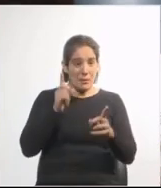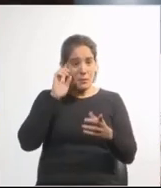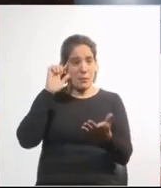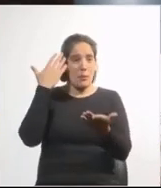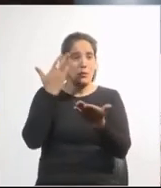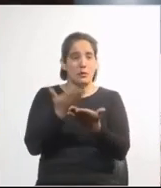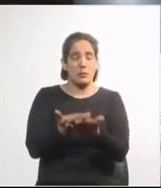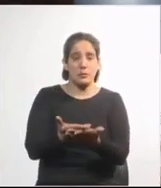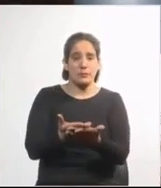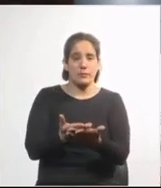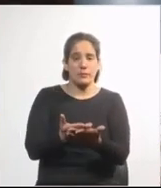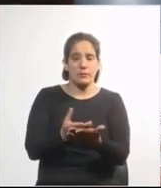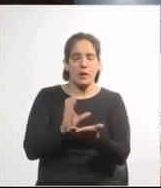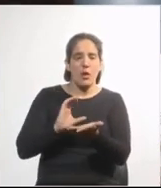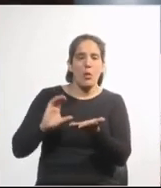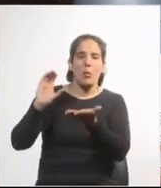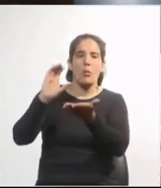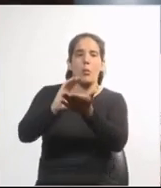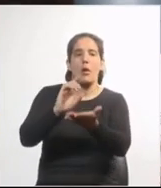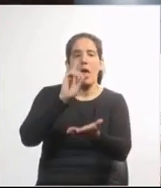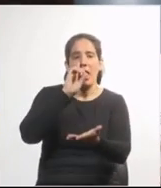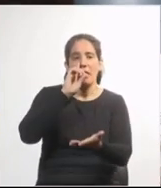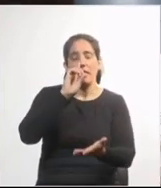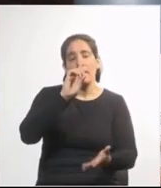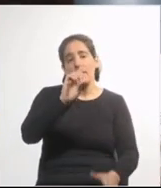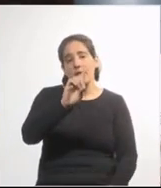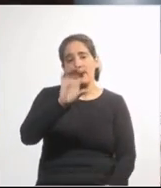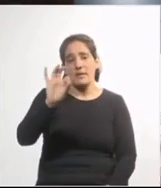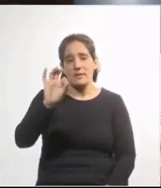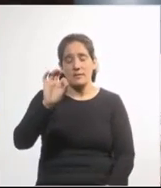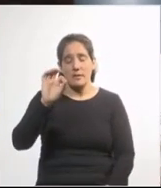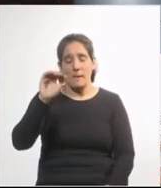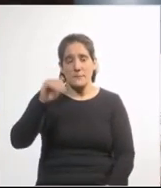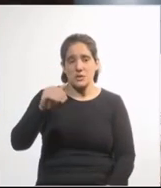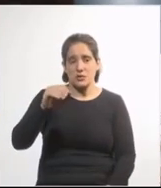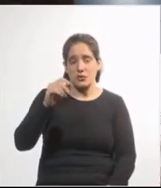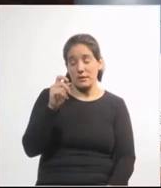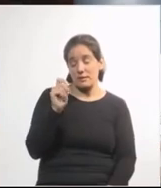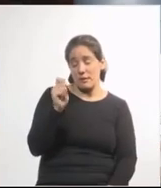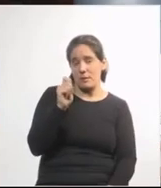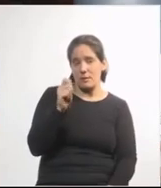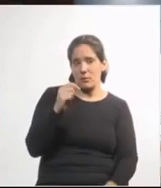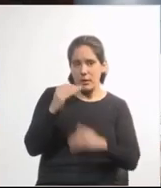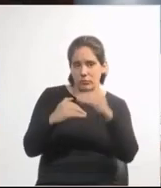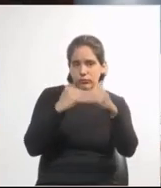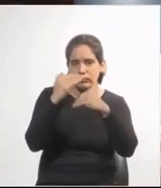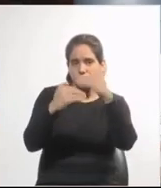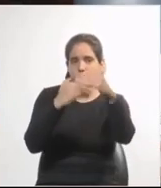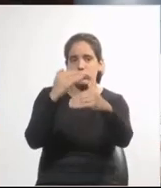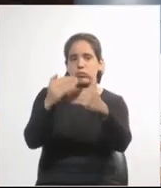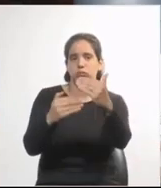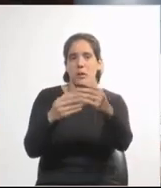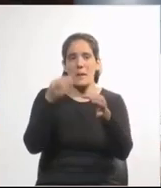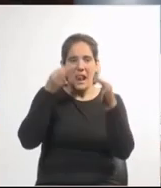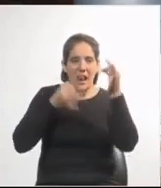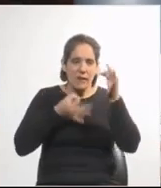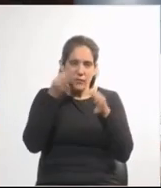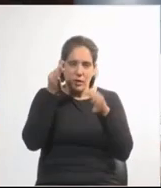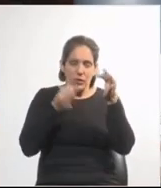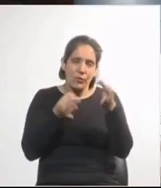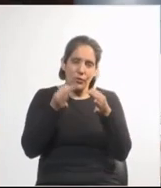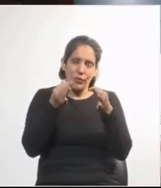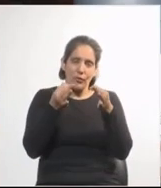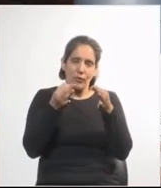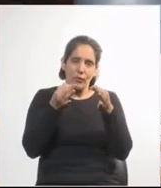propusimos asignar 10 millones de pesos para dar continuidad a la investigación en el laboratorio